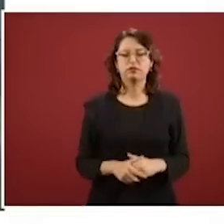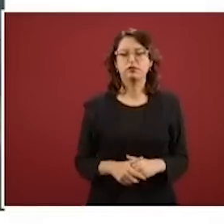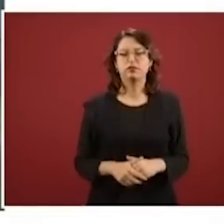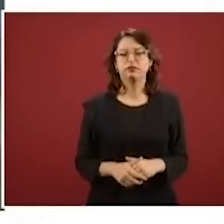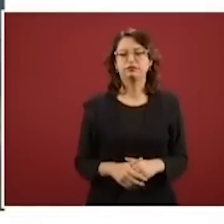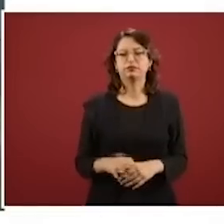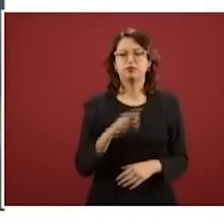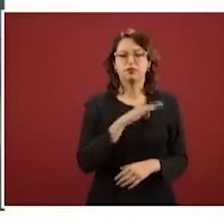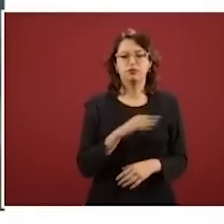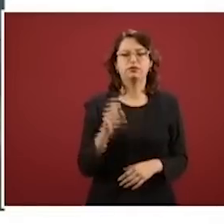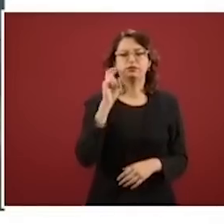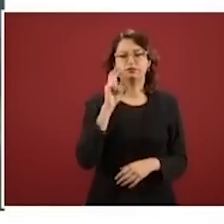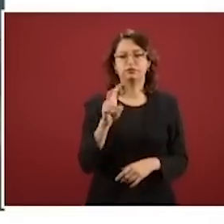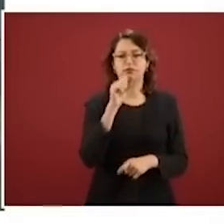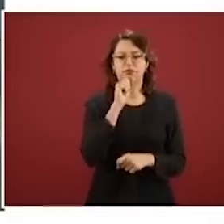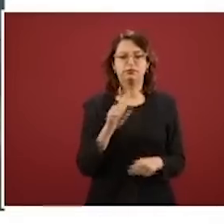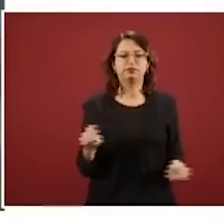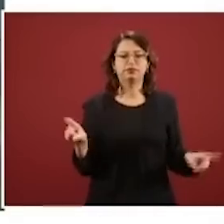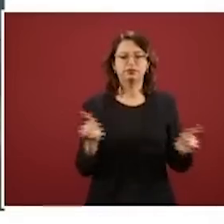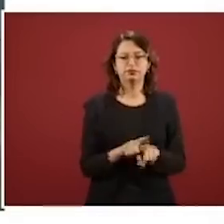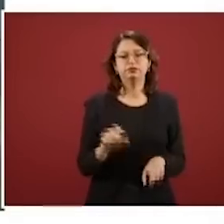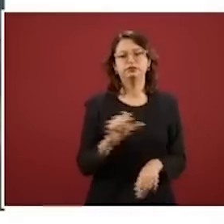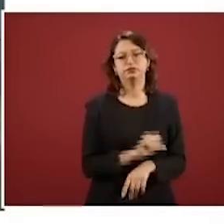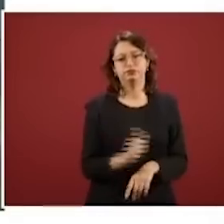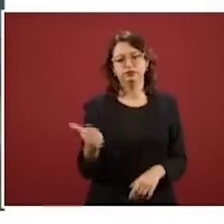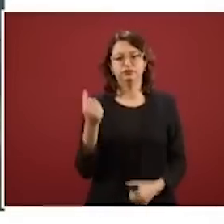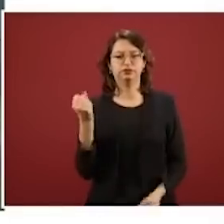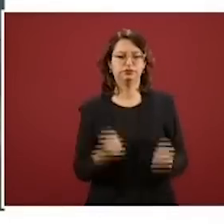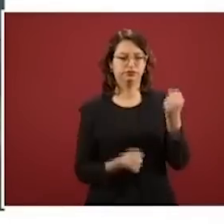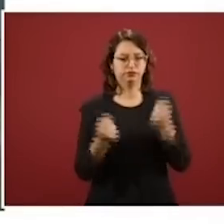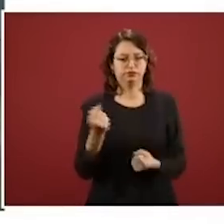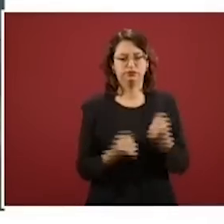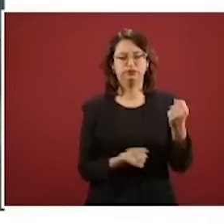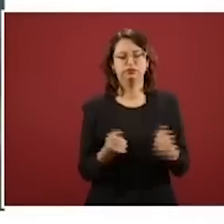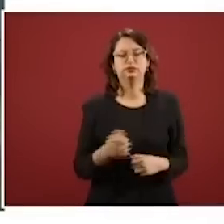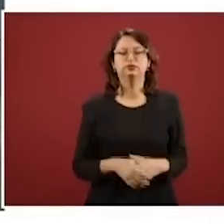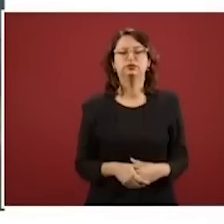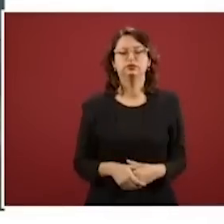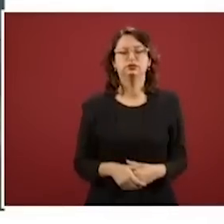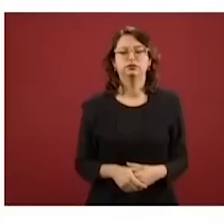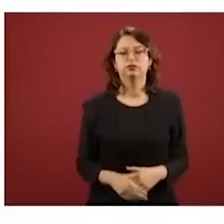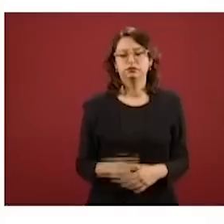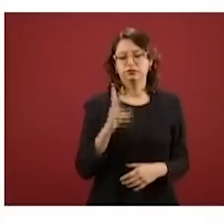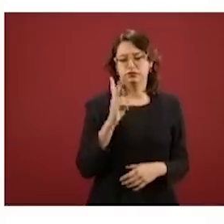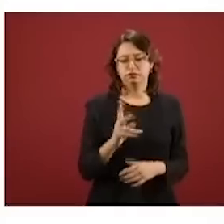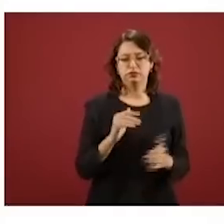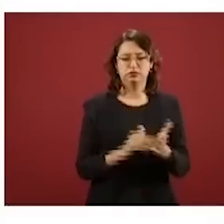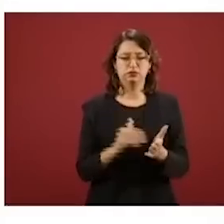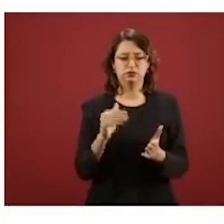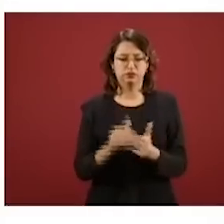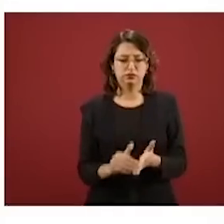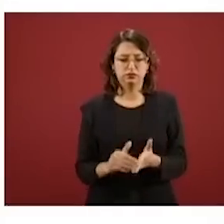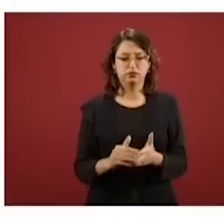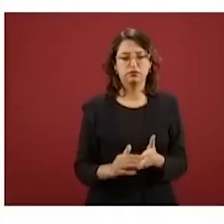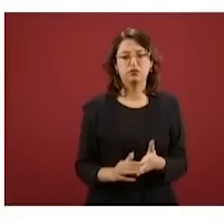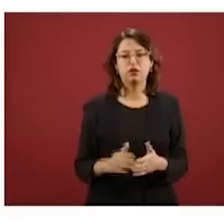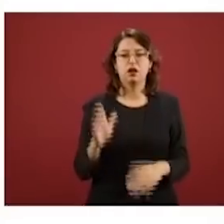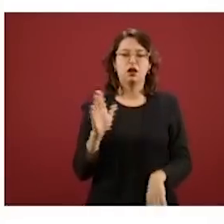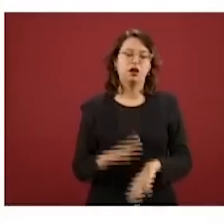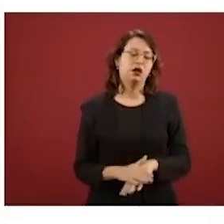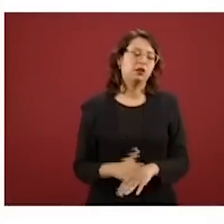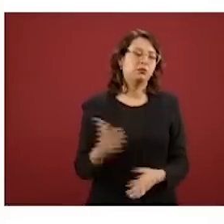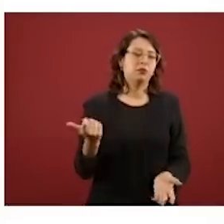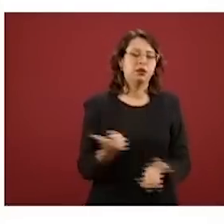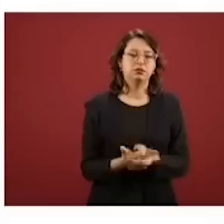También pueden ver ahí otro vehículo Lamborghini que empezó en 2 millones y llegó al umbral,